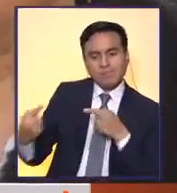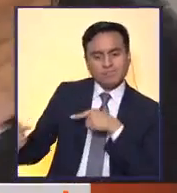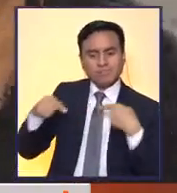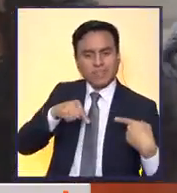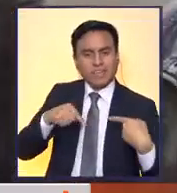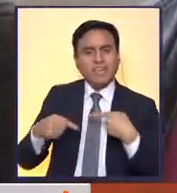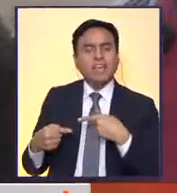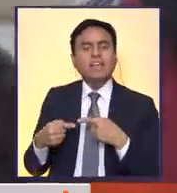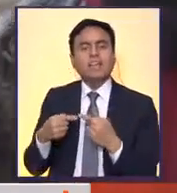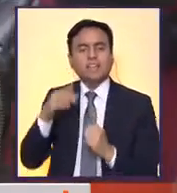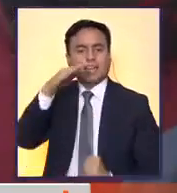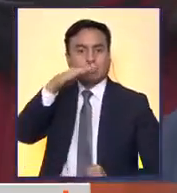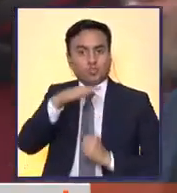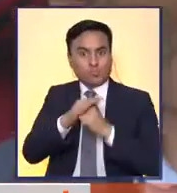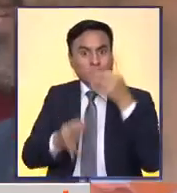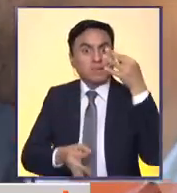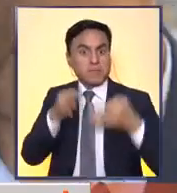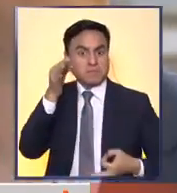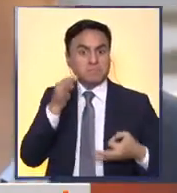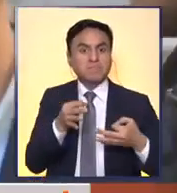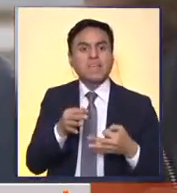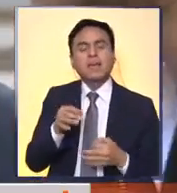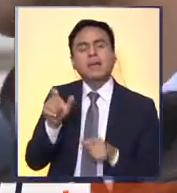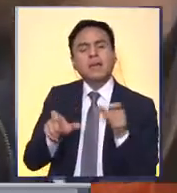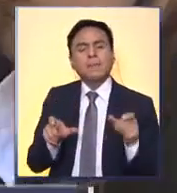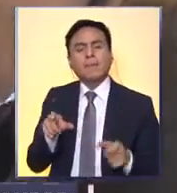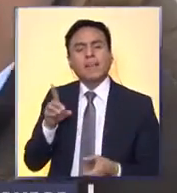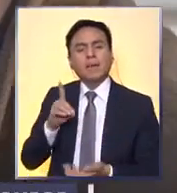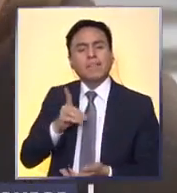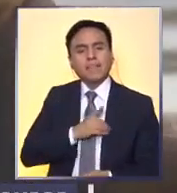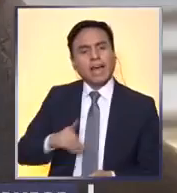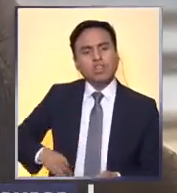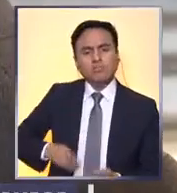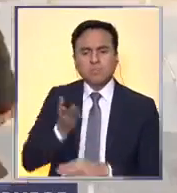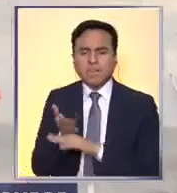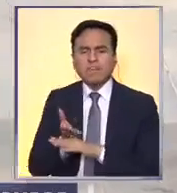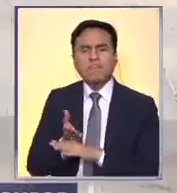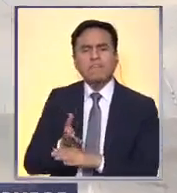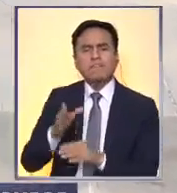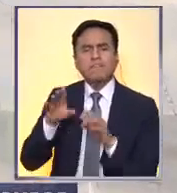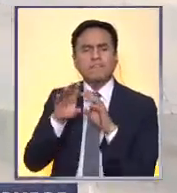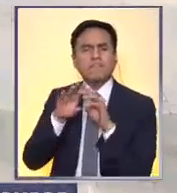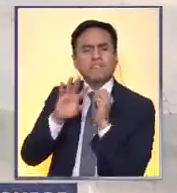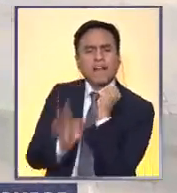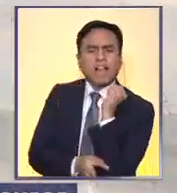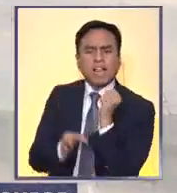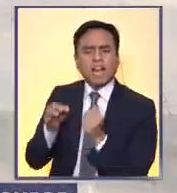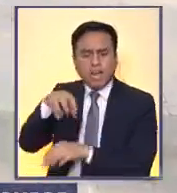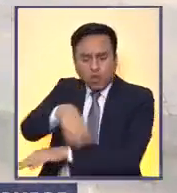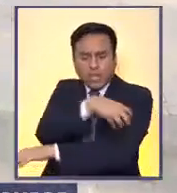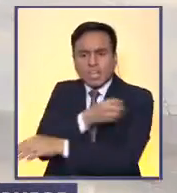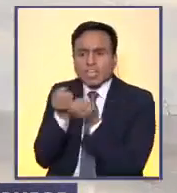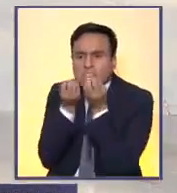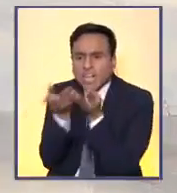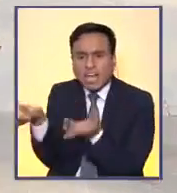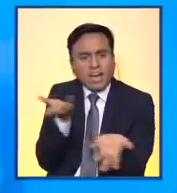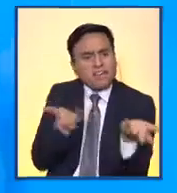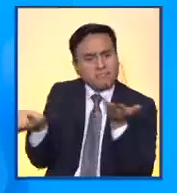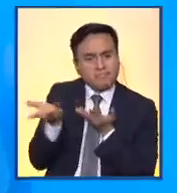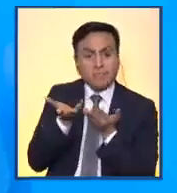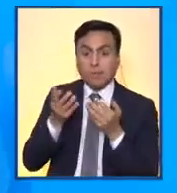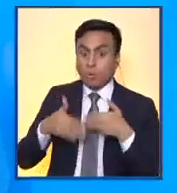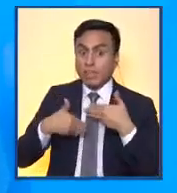se dará en la suprema los parlamentarios pedirán que sean los fiscales regionales quienes declaren en el proceso que podría terminar